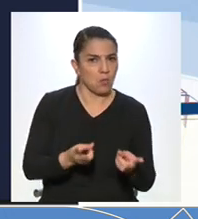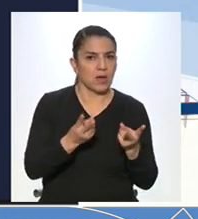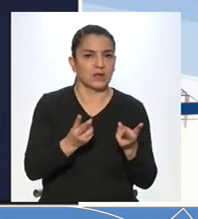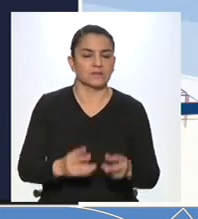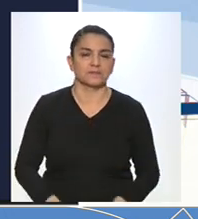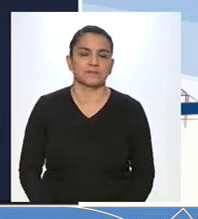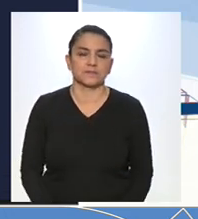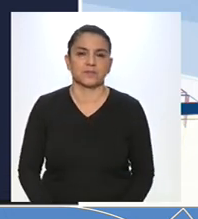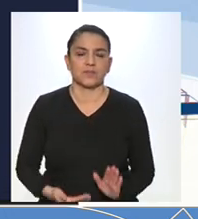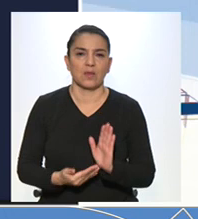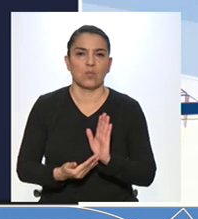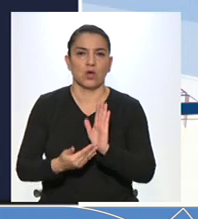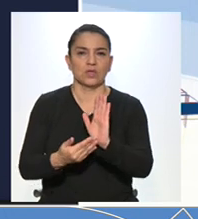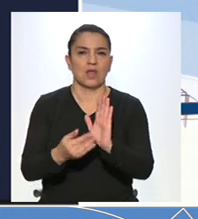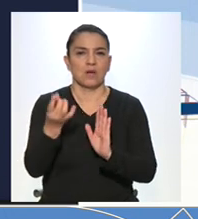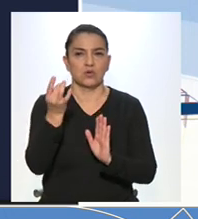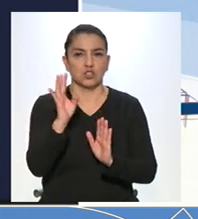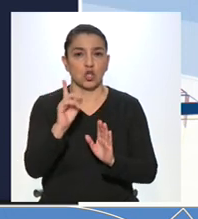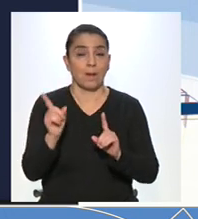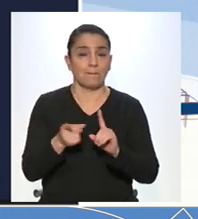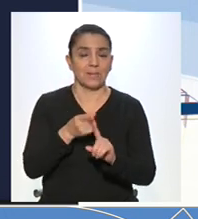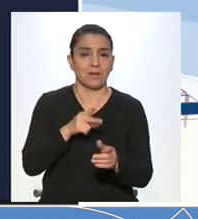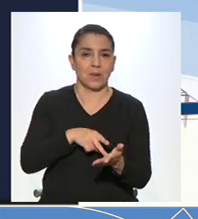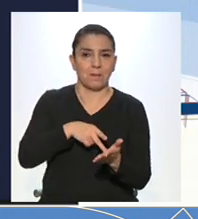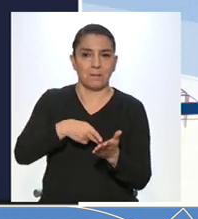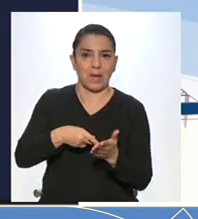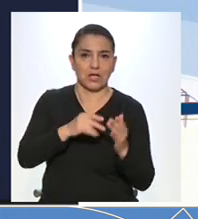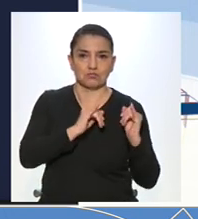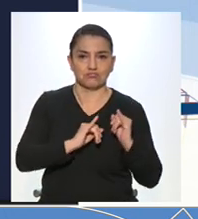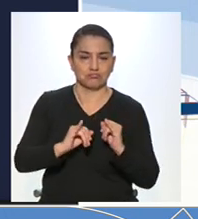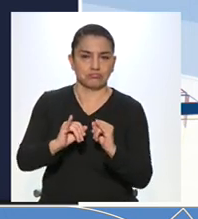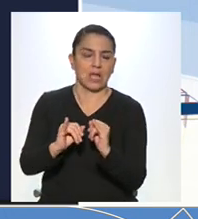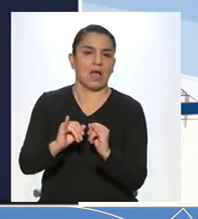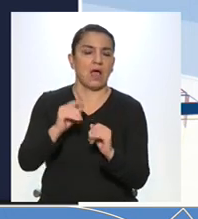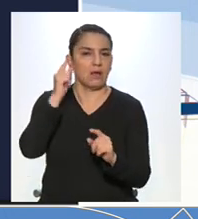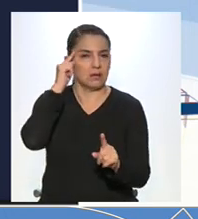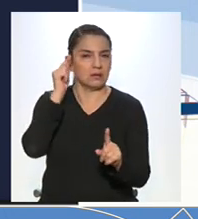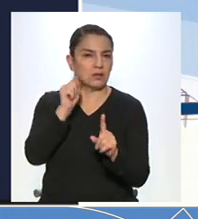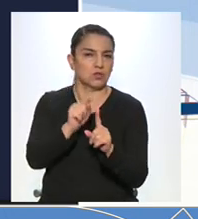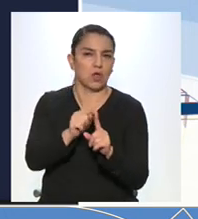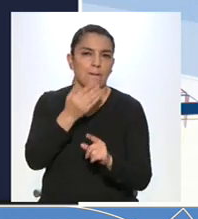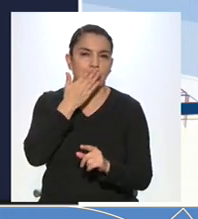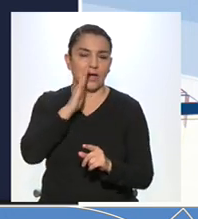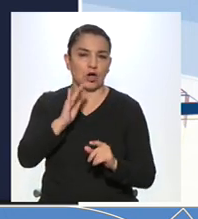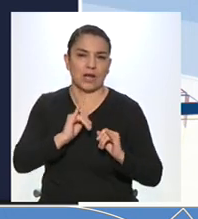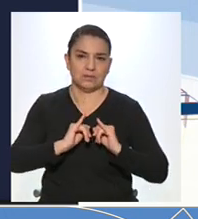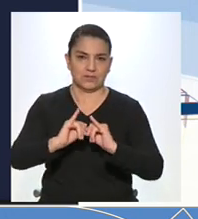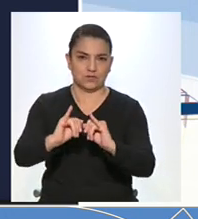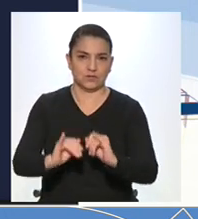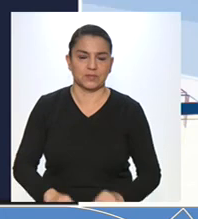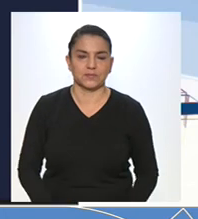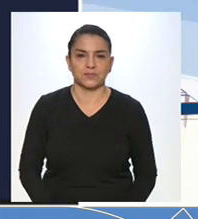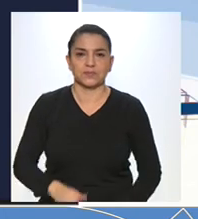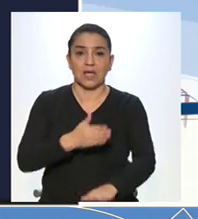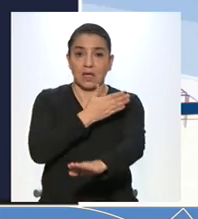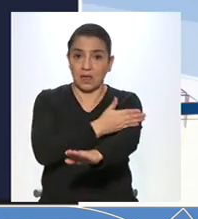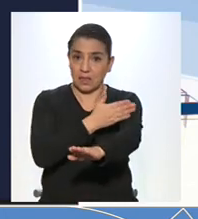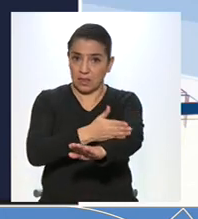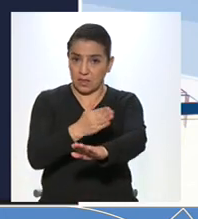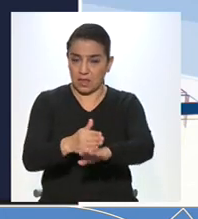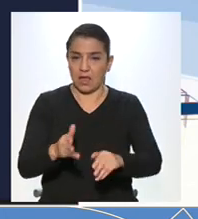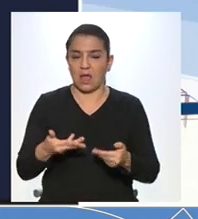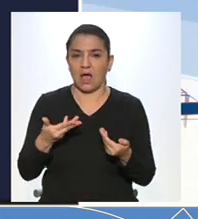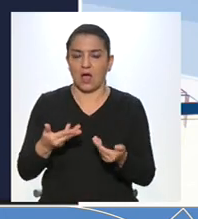mostramos, Presidenta, es solo un primer paso en la dirección de mejorar la calidad de nuestra información territorial. Estamos en este